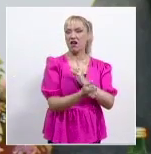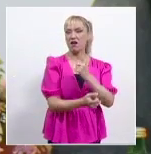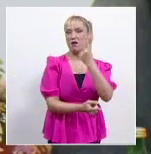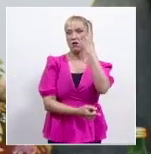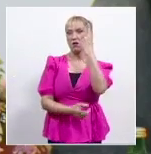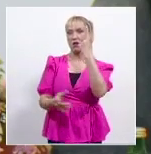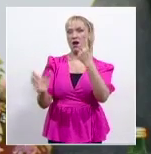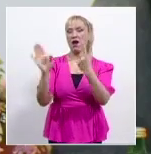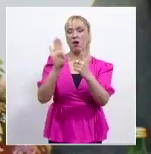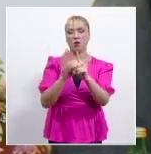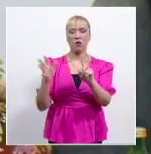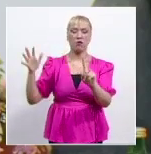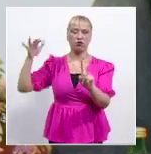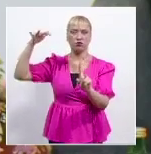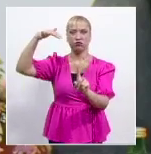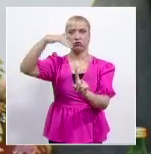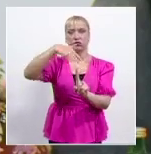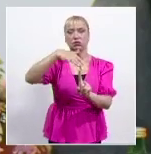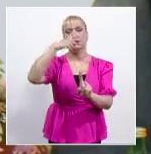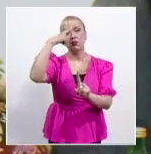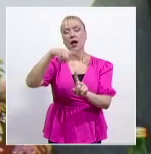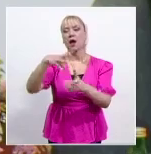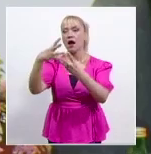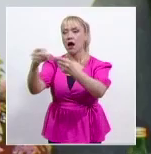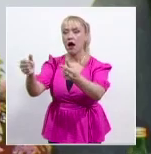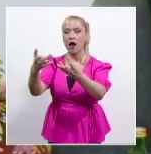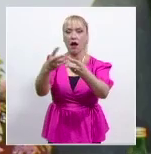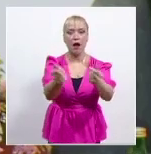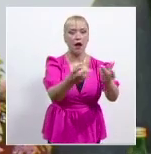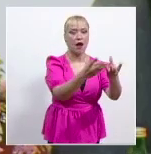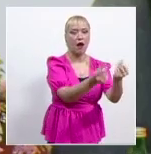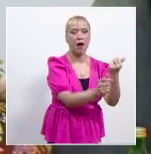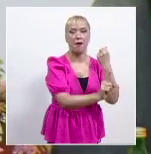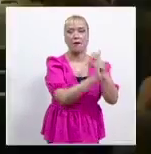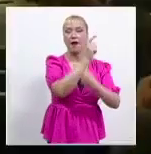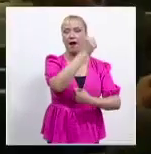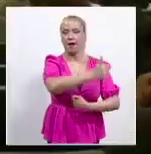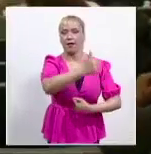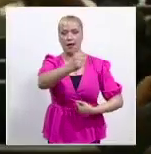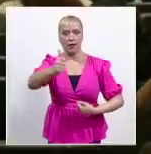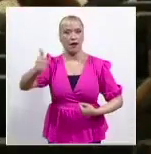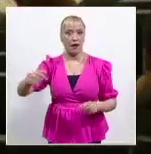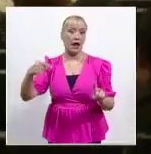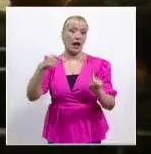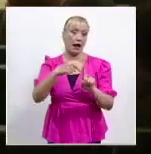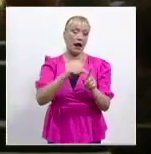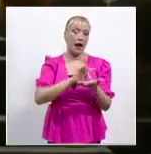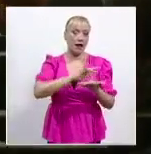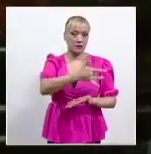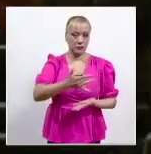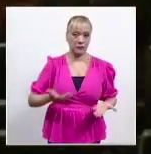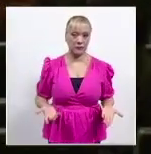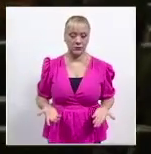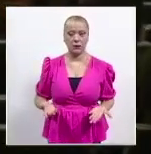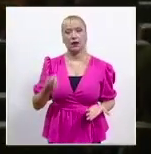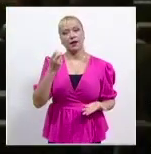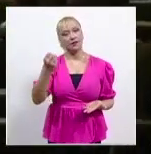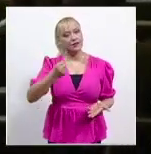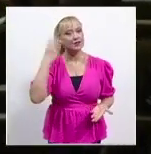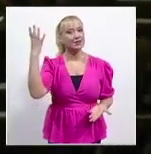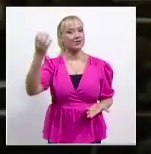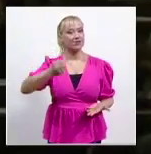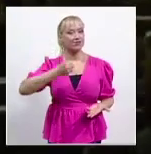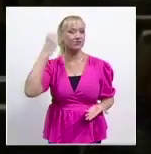cada ciudad, de cada entidad, según sus particularidades. En conferencia magistral dentro del